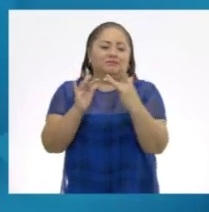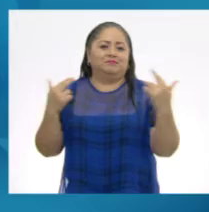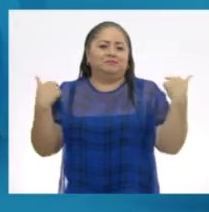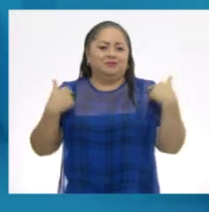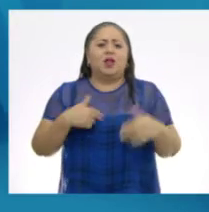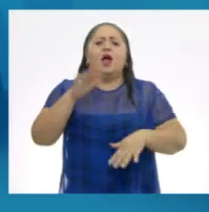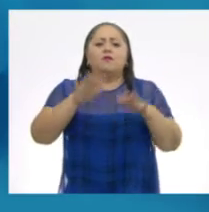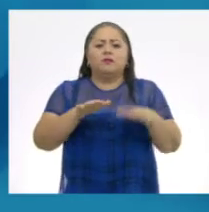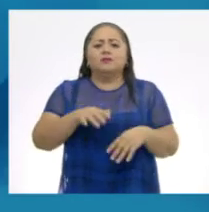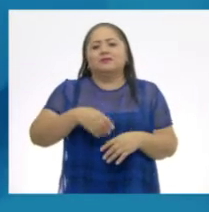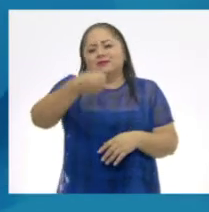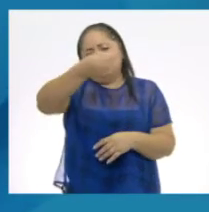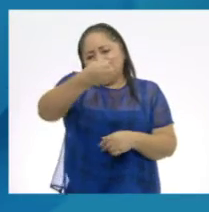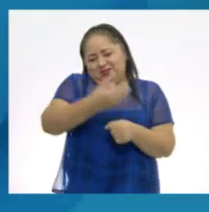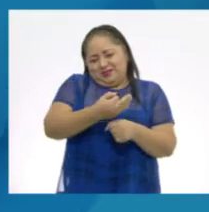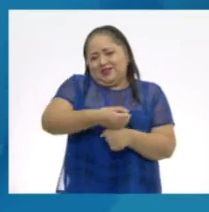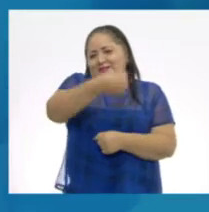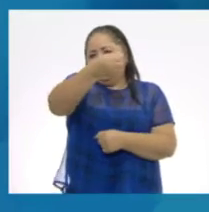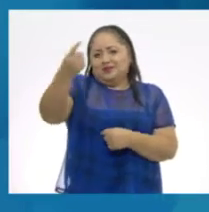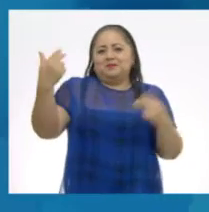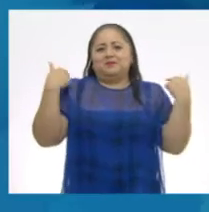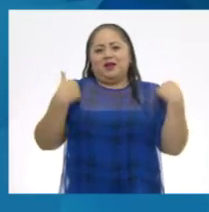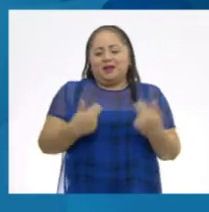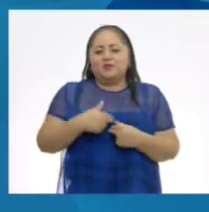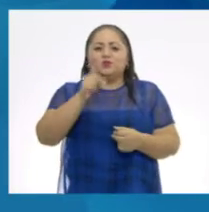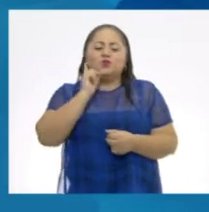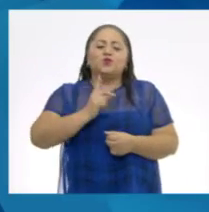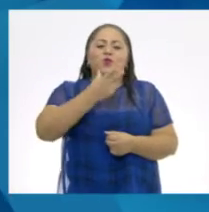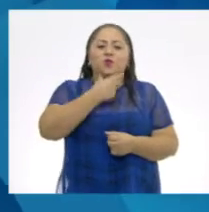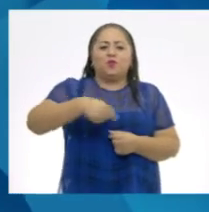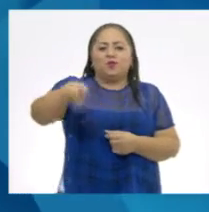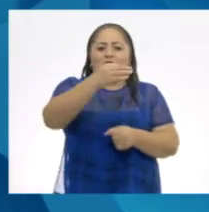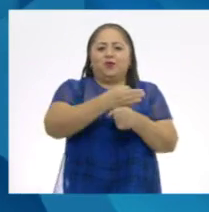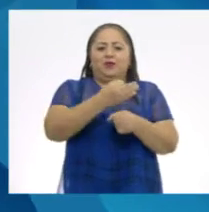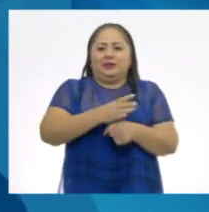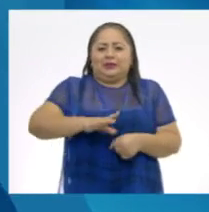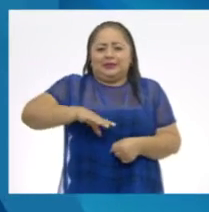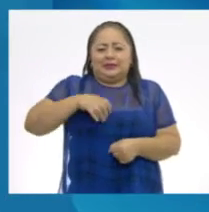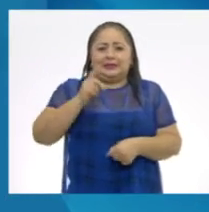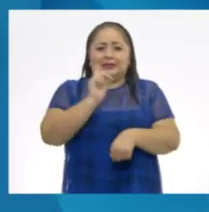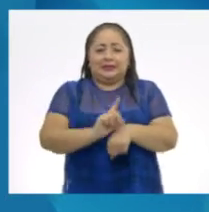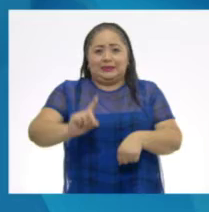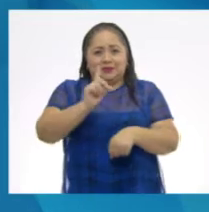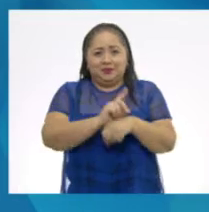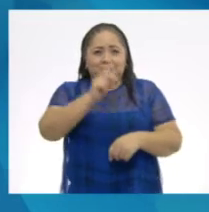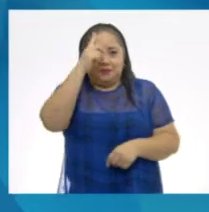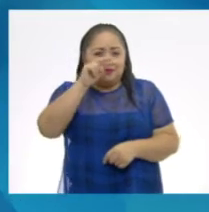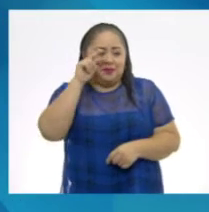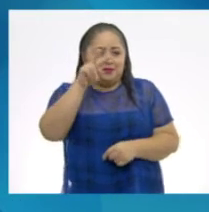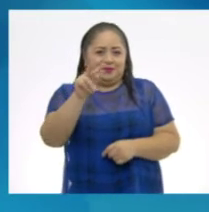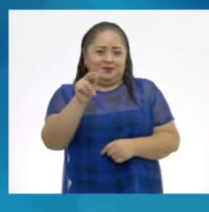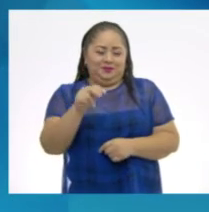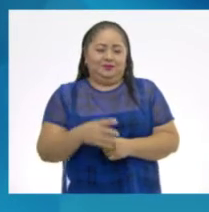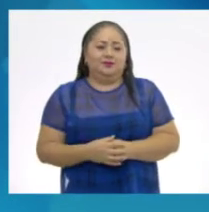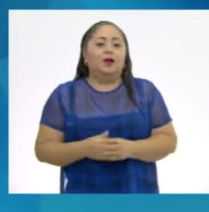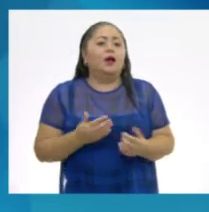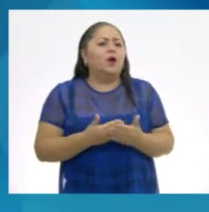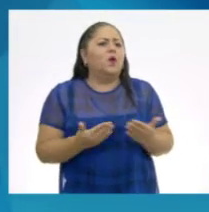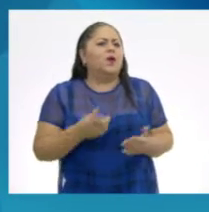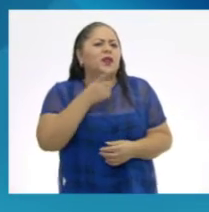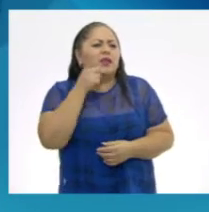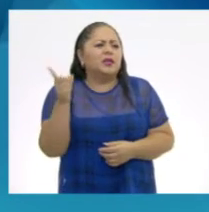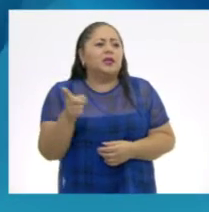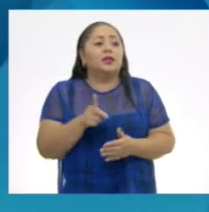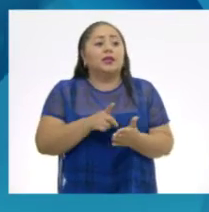les enviamos un saludo a nuestros compañeros maestras y maestras que se están esforzando cada día. Seguimos, Raulito. Derecho